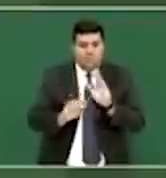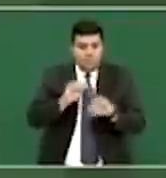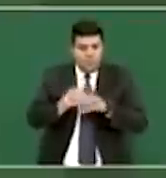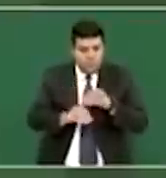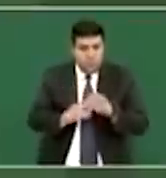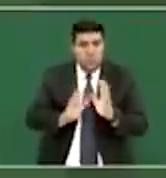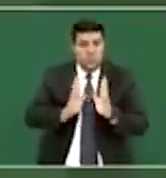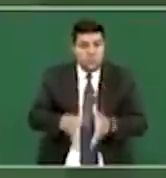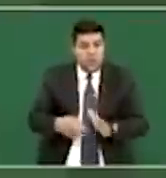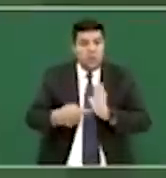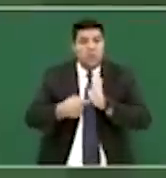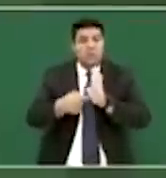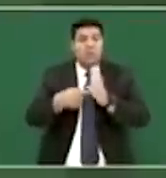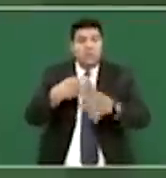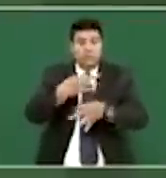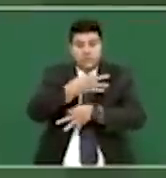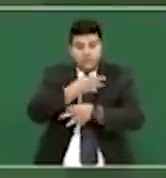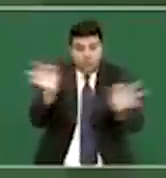ya